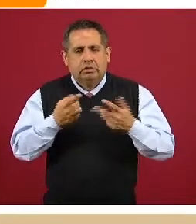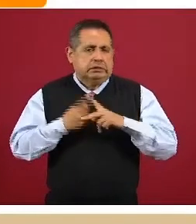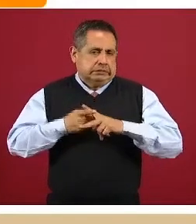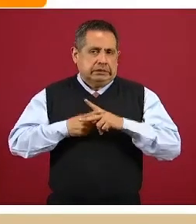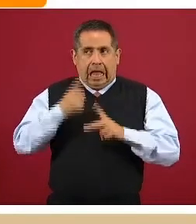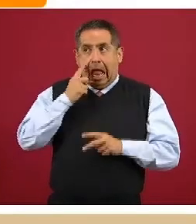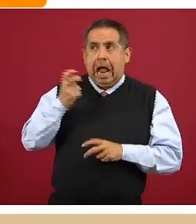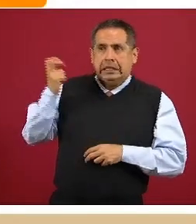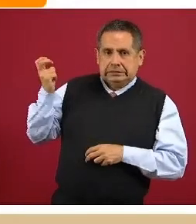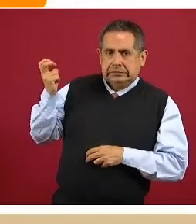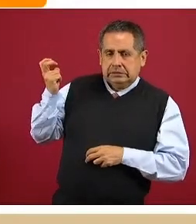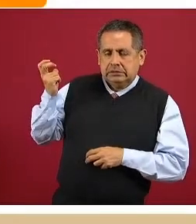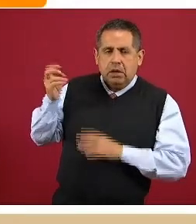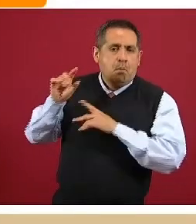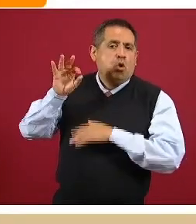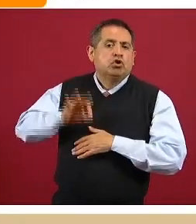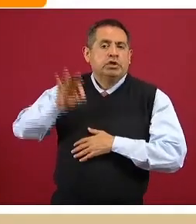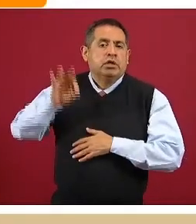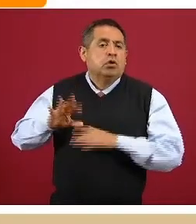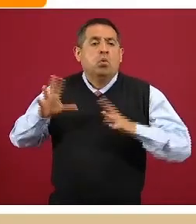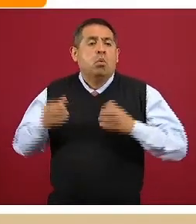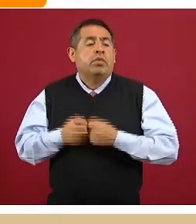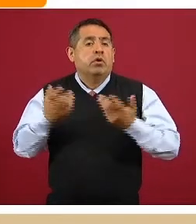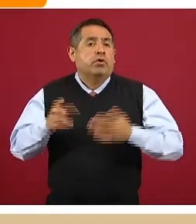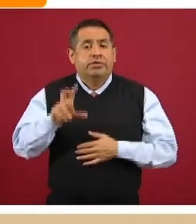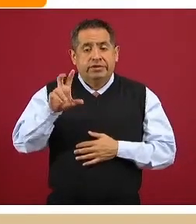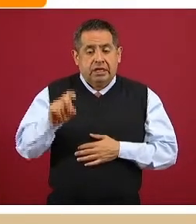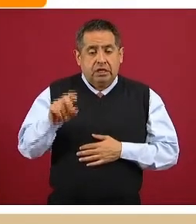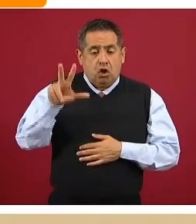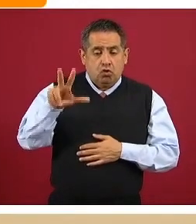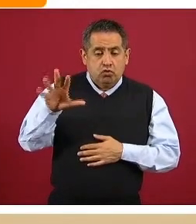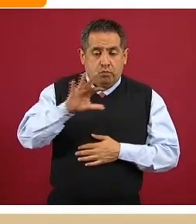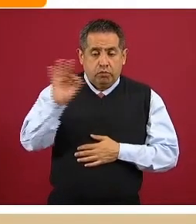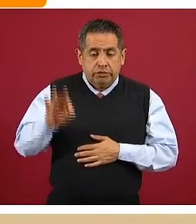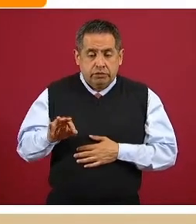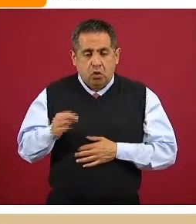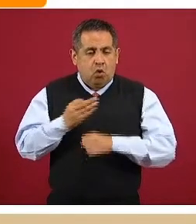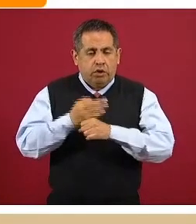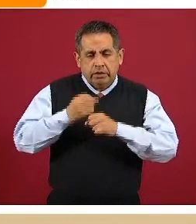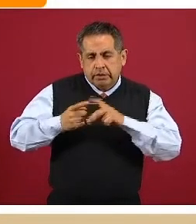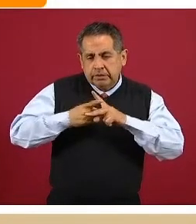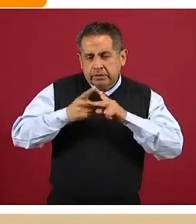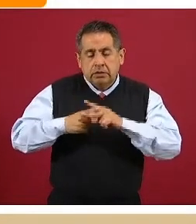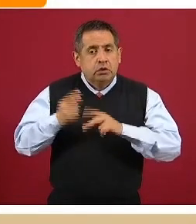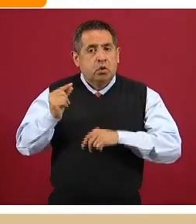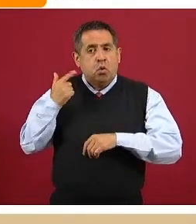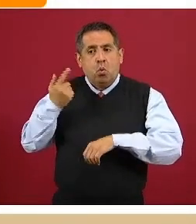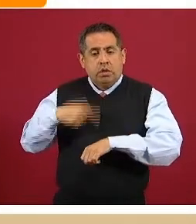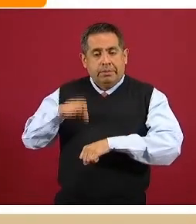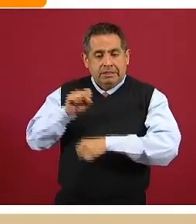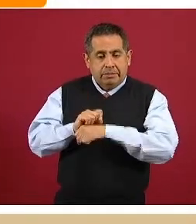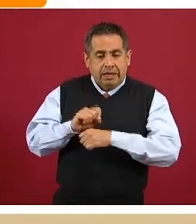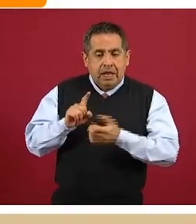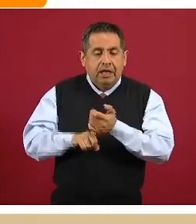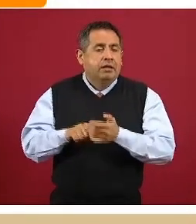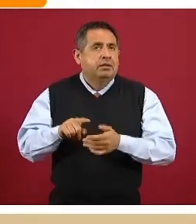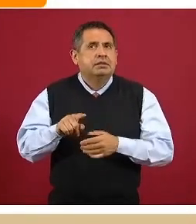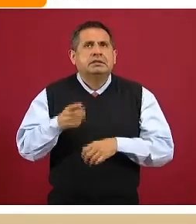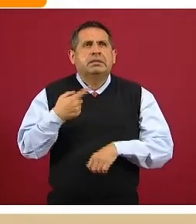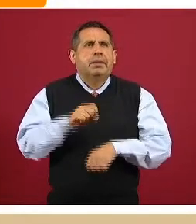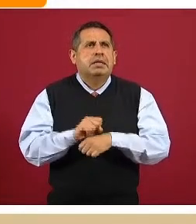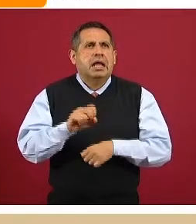de positividad, que para esta semana es de 38%. Estamos graficando la última semana, que es precisamente